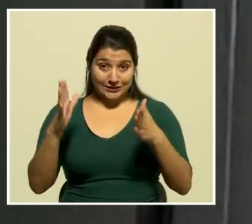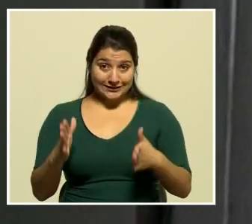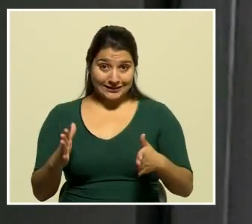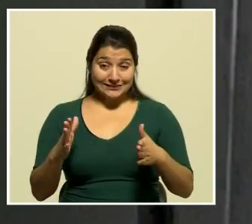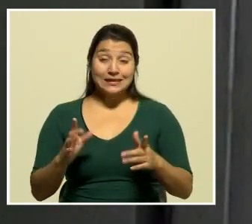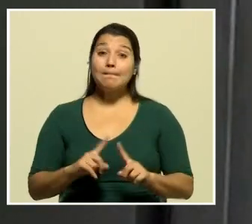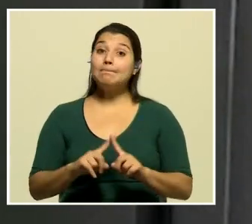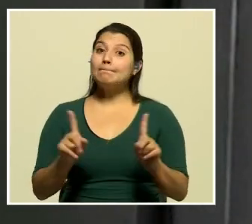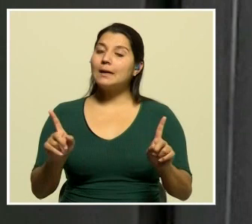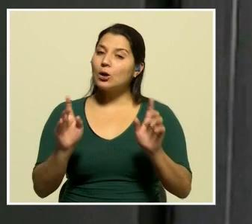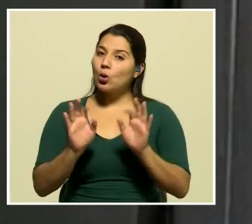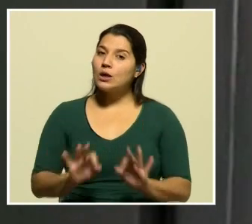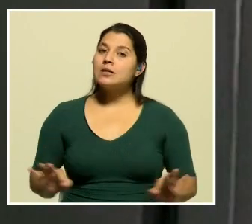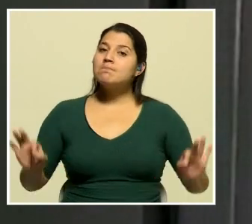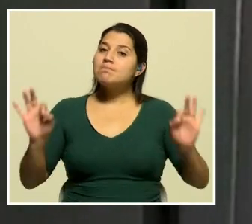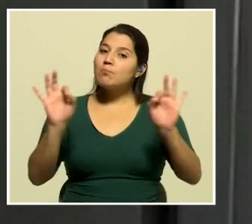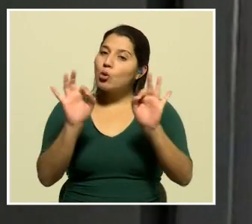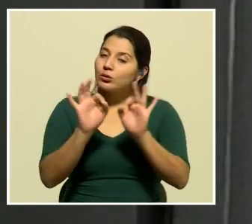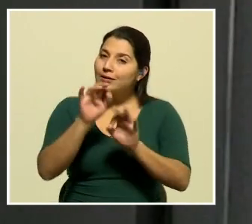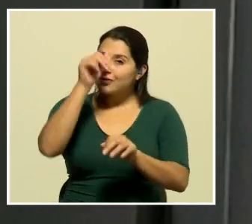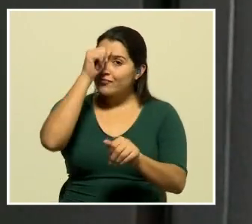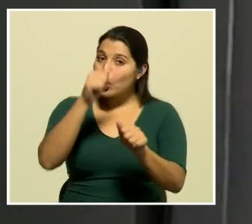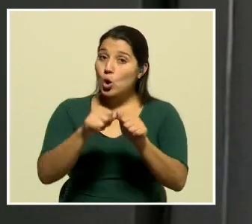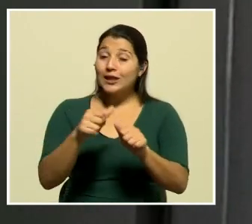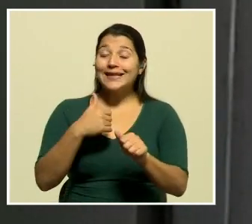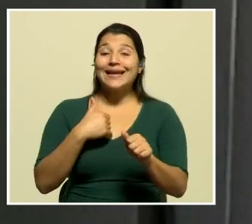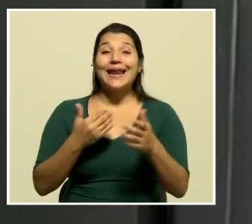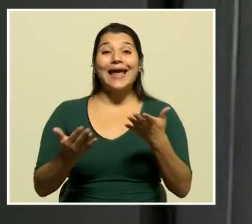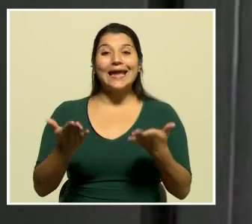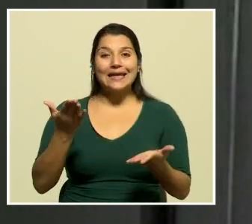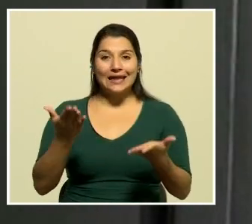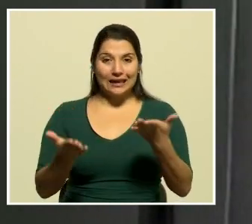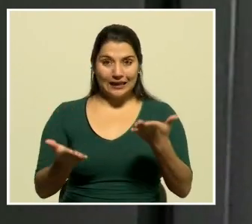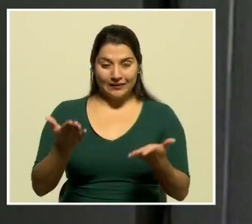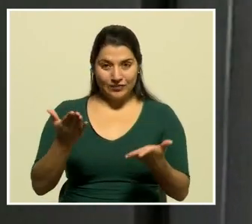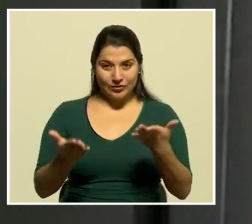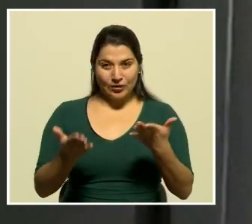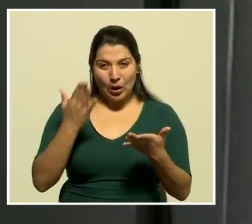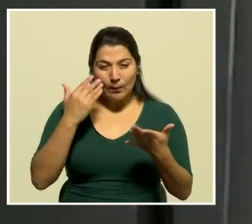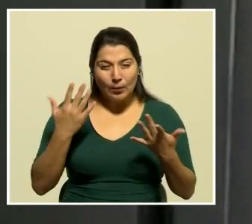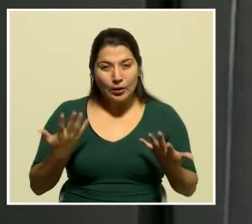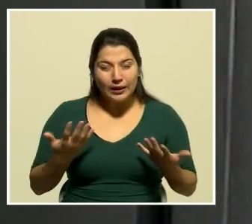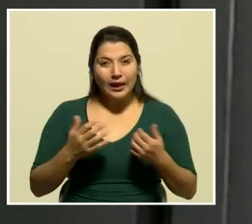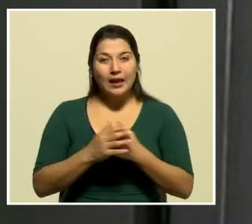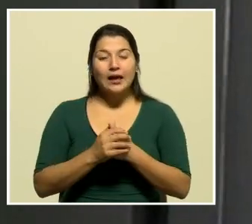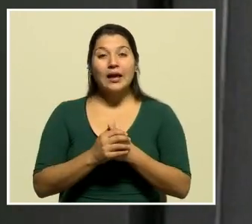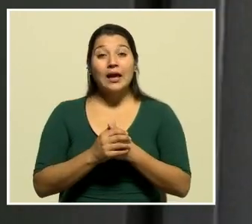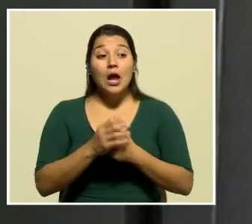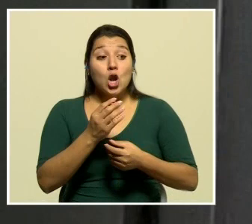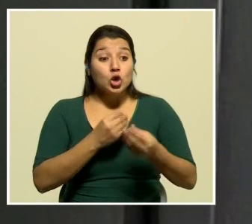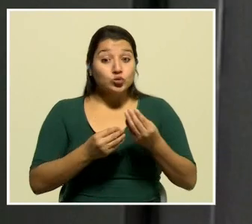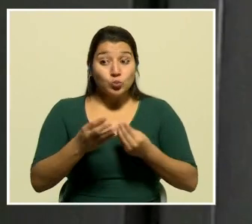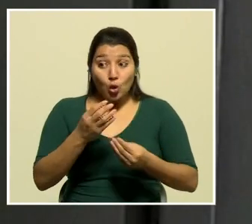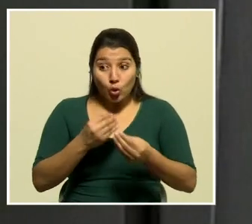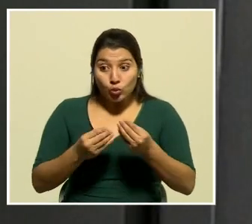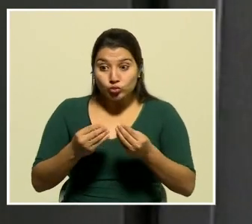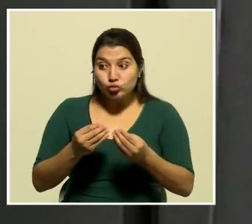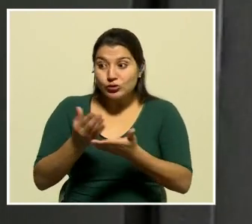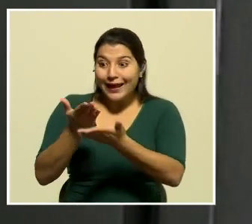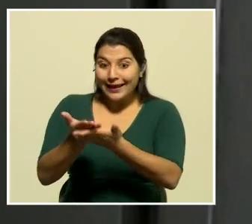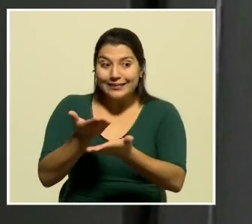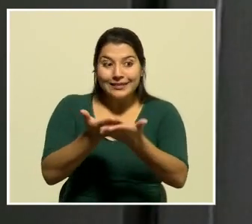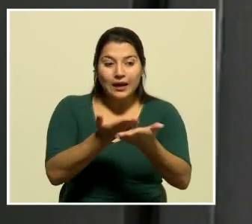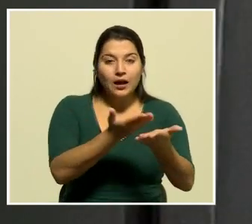es importante que se guarde un equilibrio en ese sentido, pues el abastecimiento de productos sigue siendo importante y